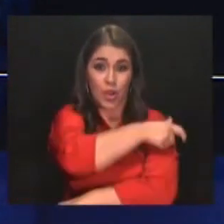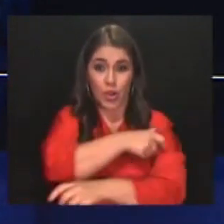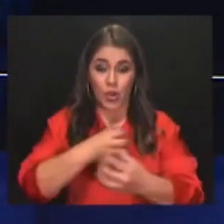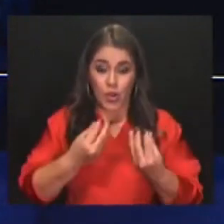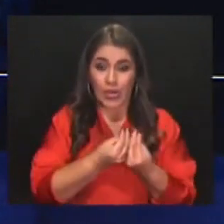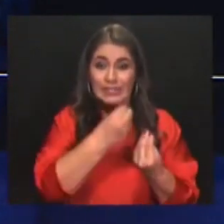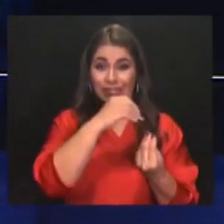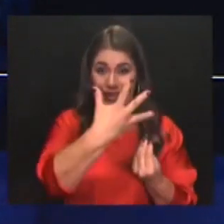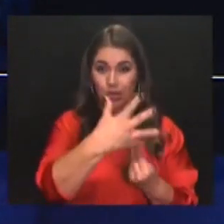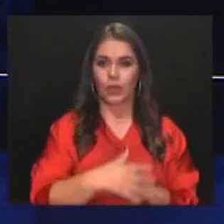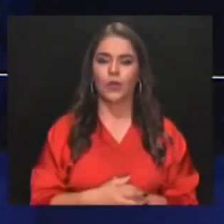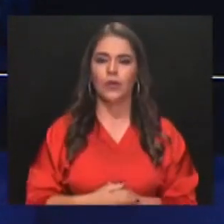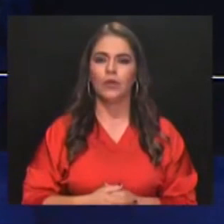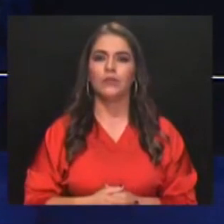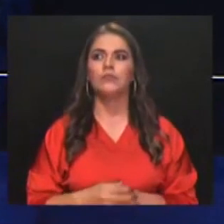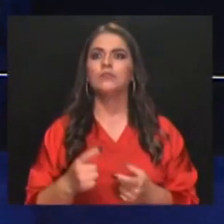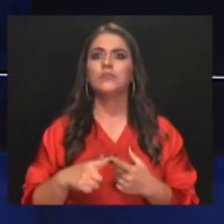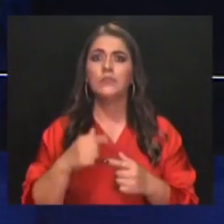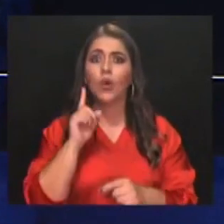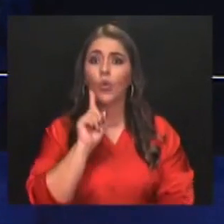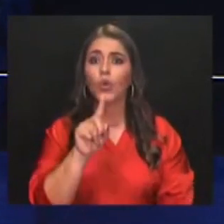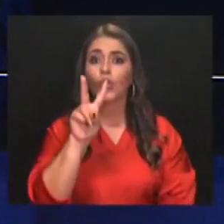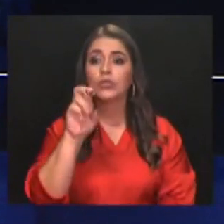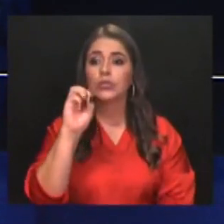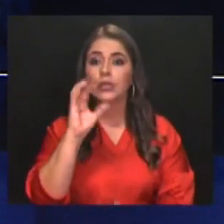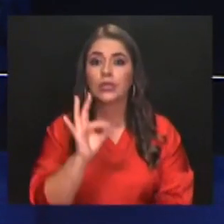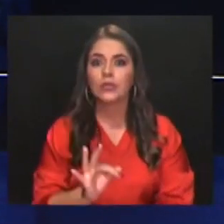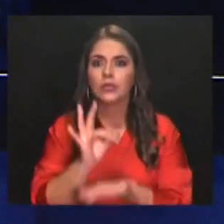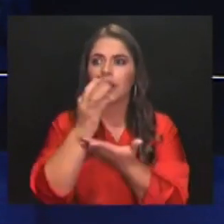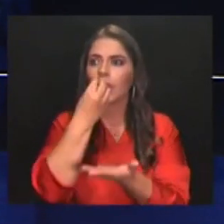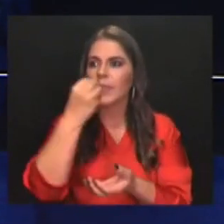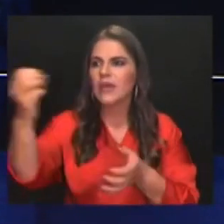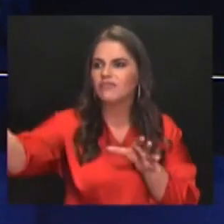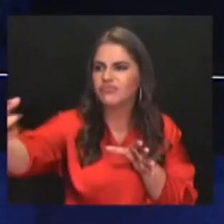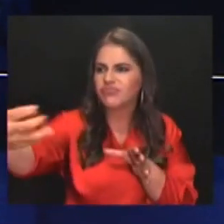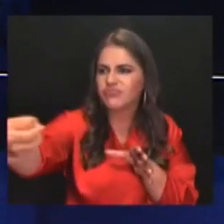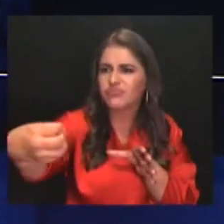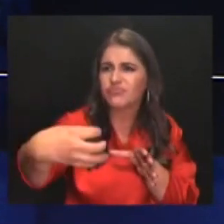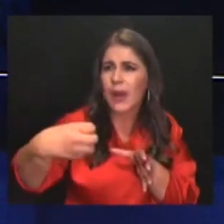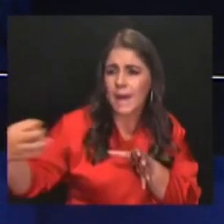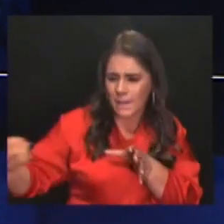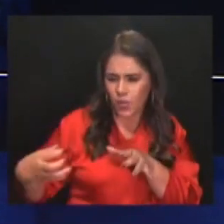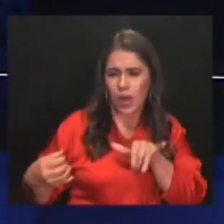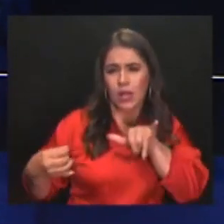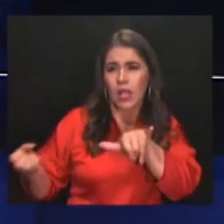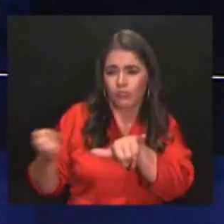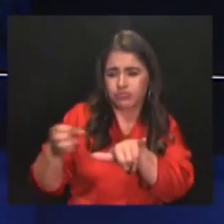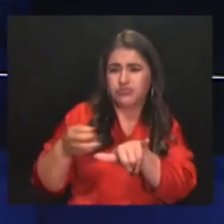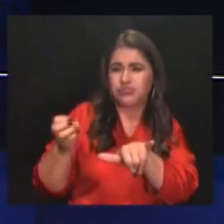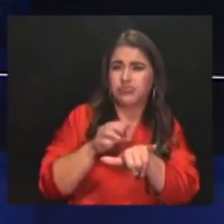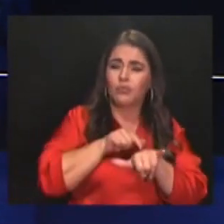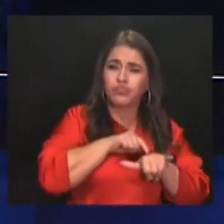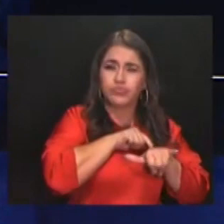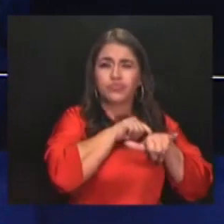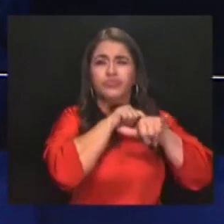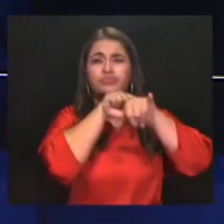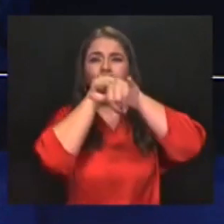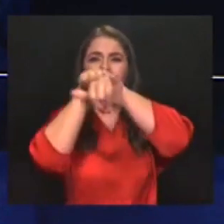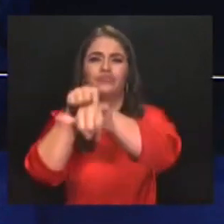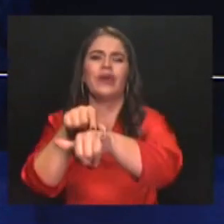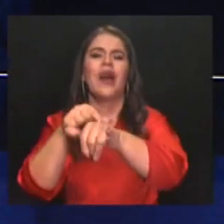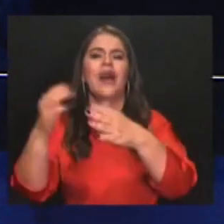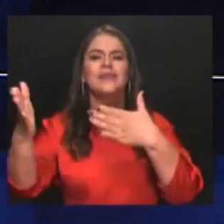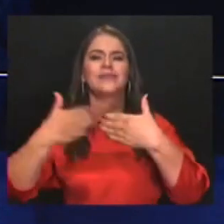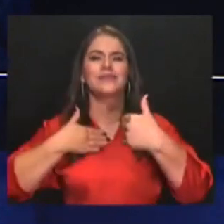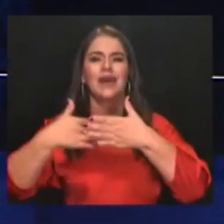reunieron, escuchen esto, más de 170 toneladas de alimentos y las entregaron a familias de escasos recursos en el archipiélago de San